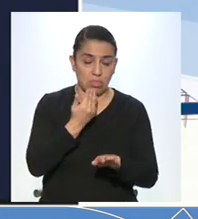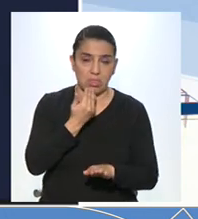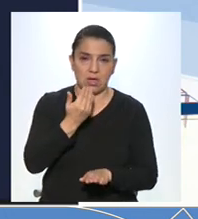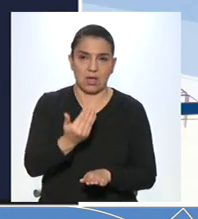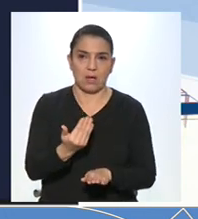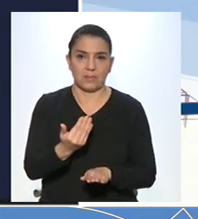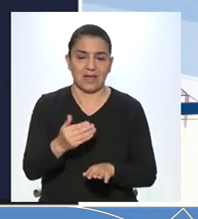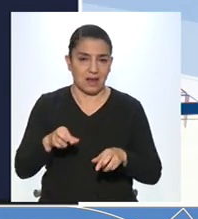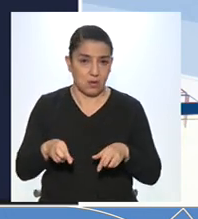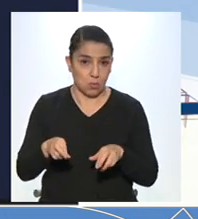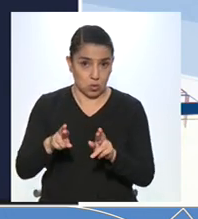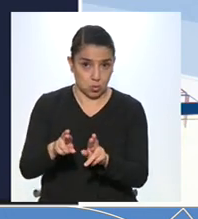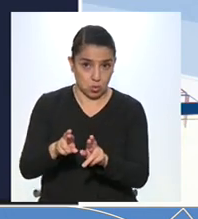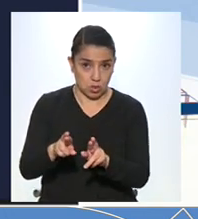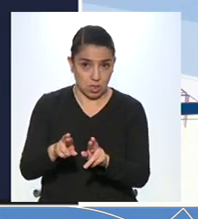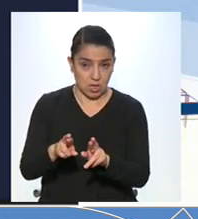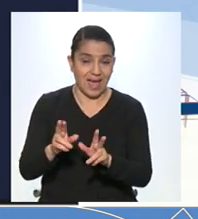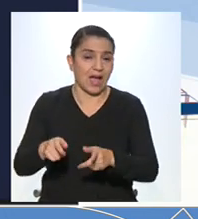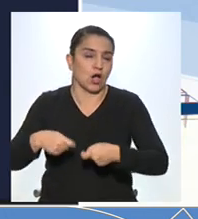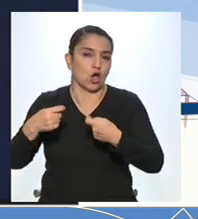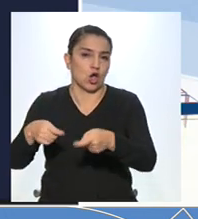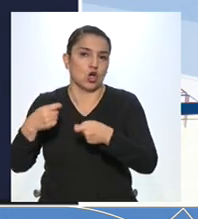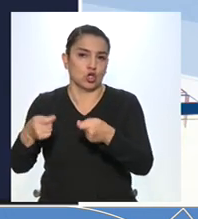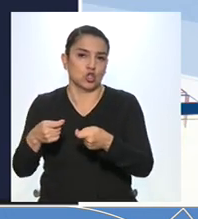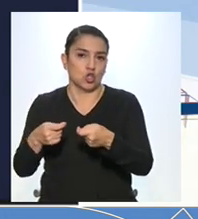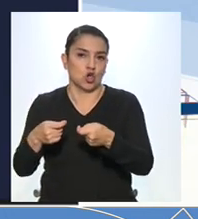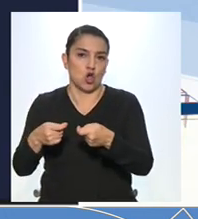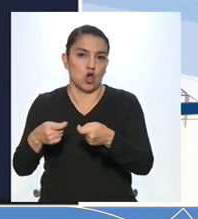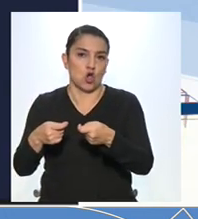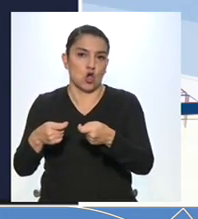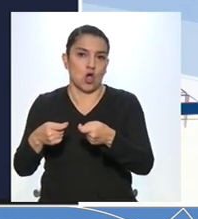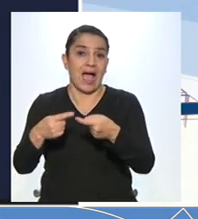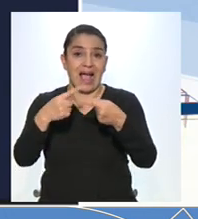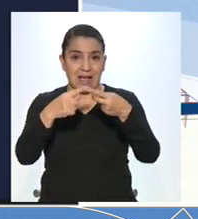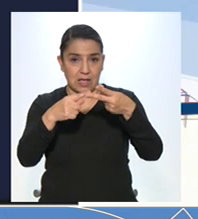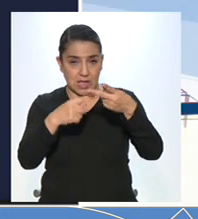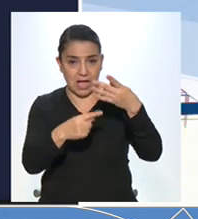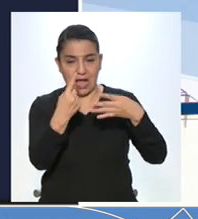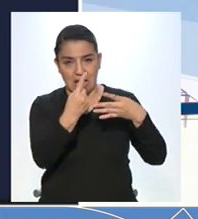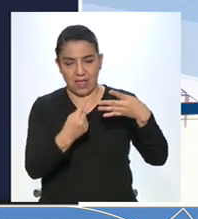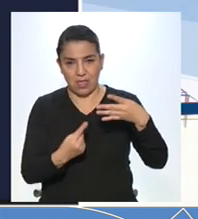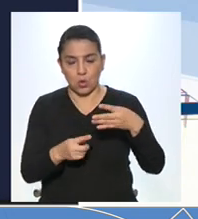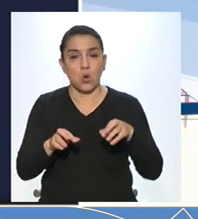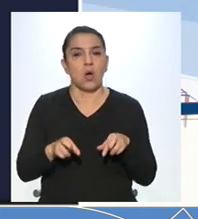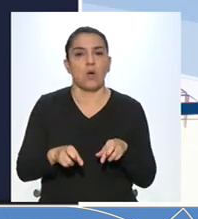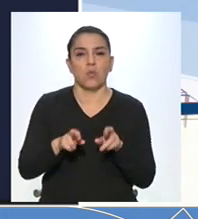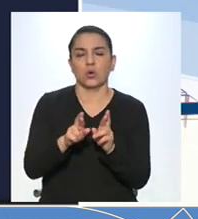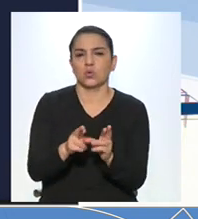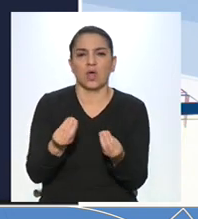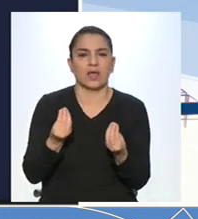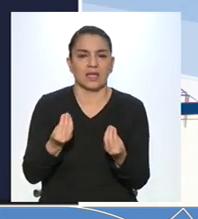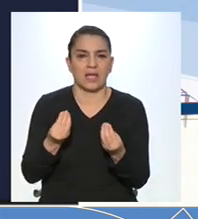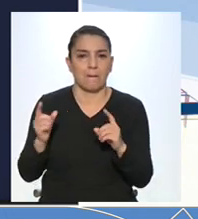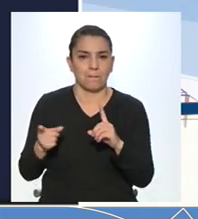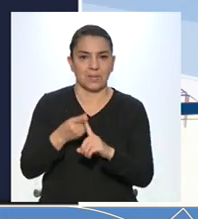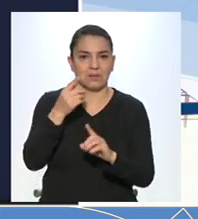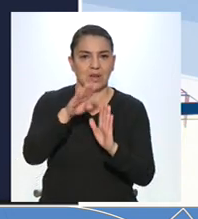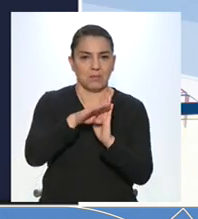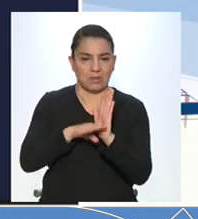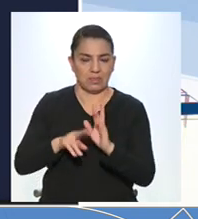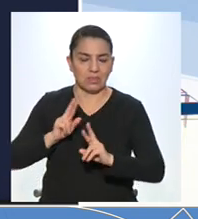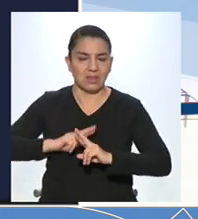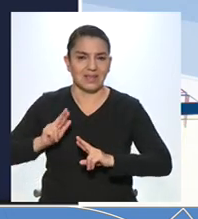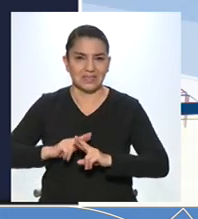la oportunidad y los costos que cada una de estas tuvieron. En lo que se refiere a la oportunidad, las primeras medidas que se